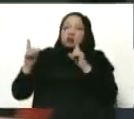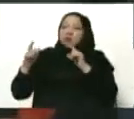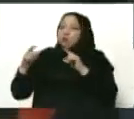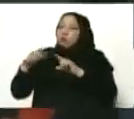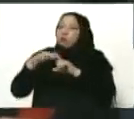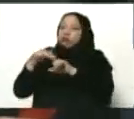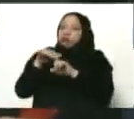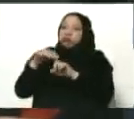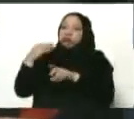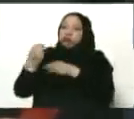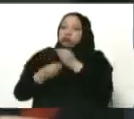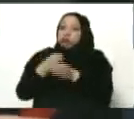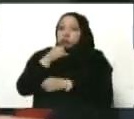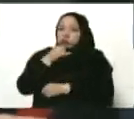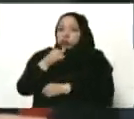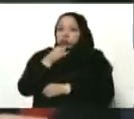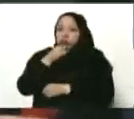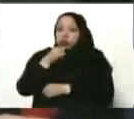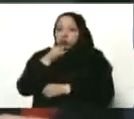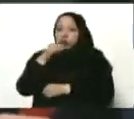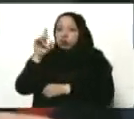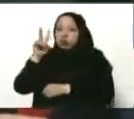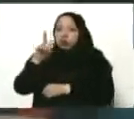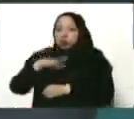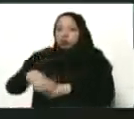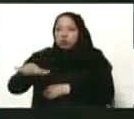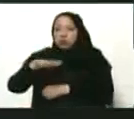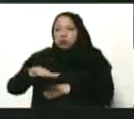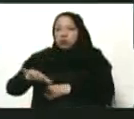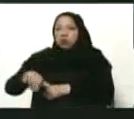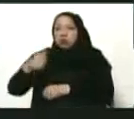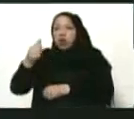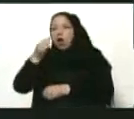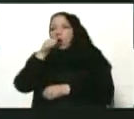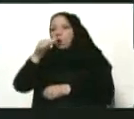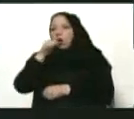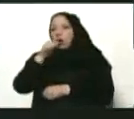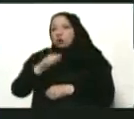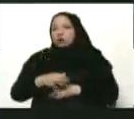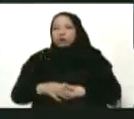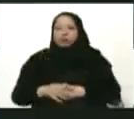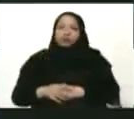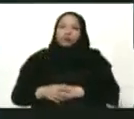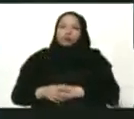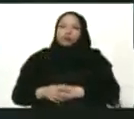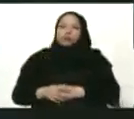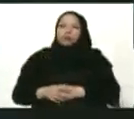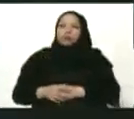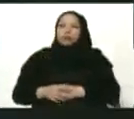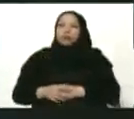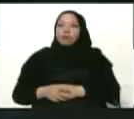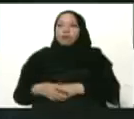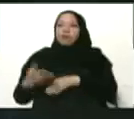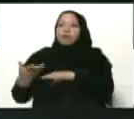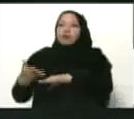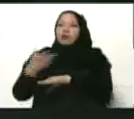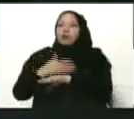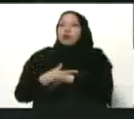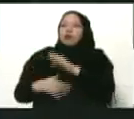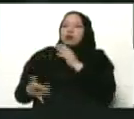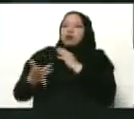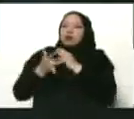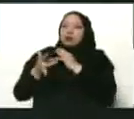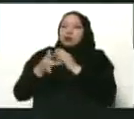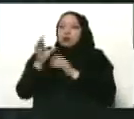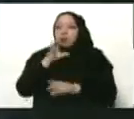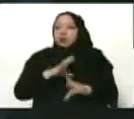desplazarnos de una parroquia a otra sabiendo en dónde en Caracas está cayendo más cantidad de agua. Por lo tanto, ante ese elemento técnico y